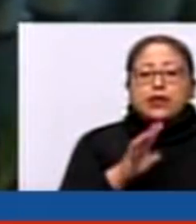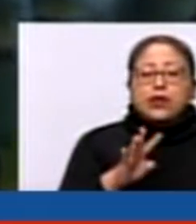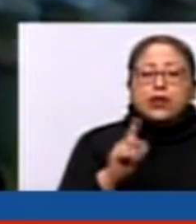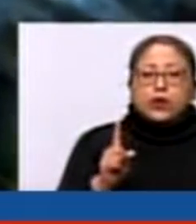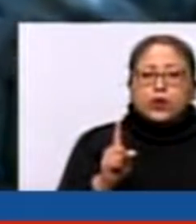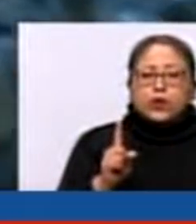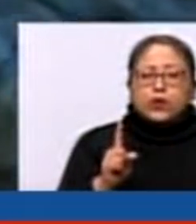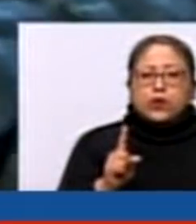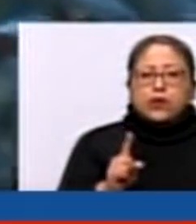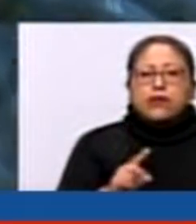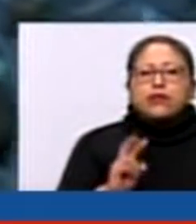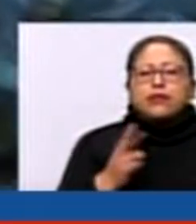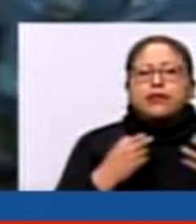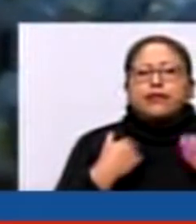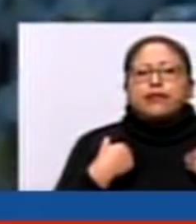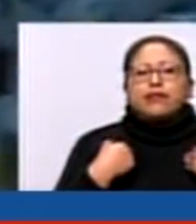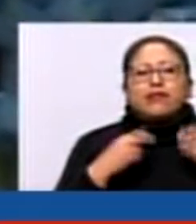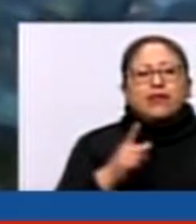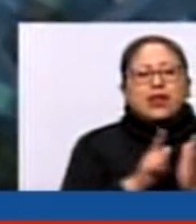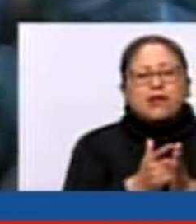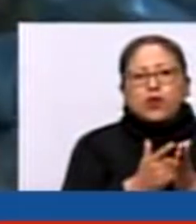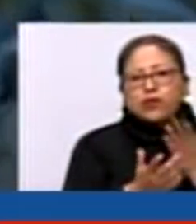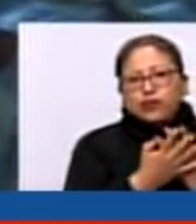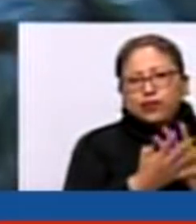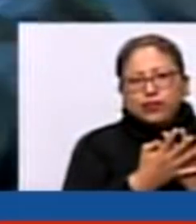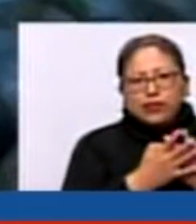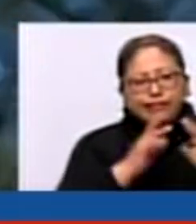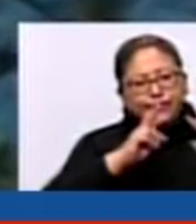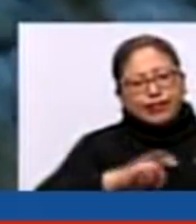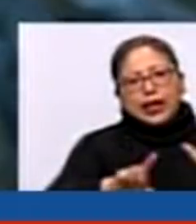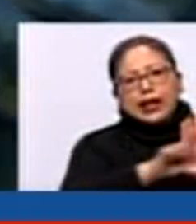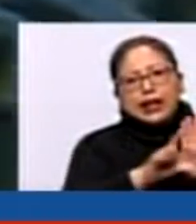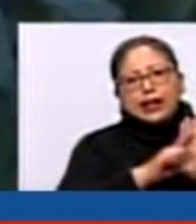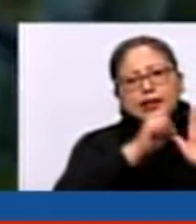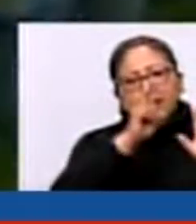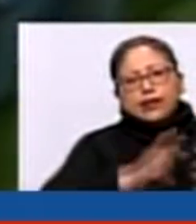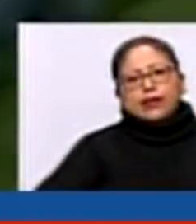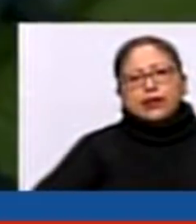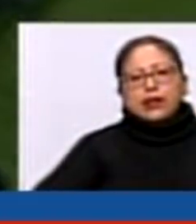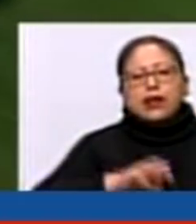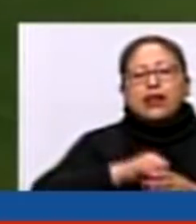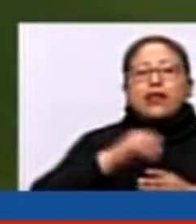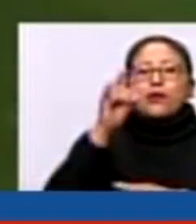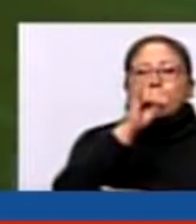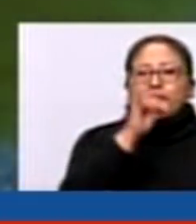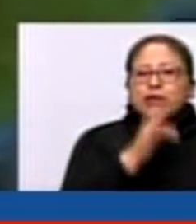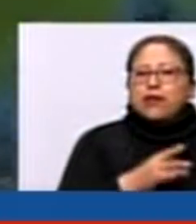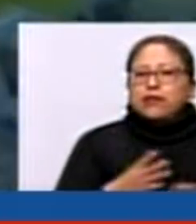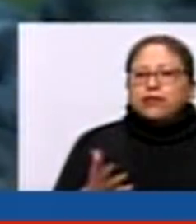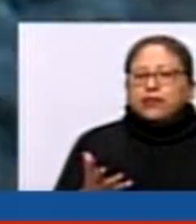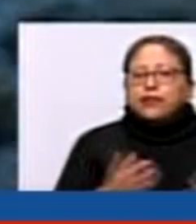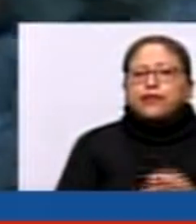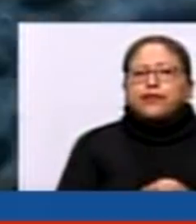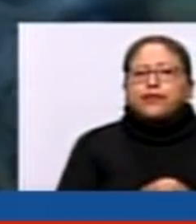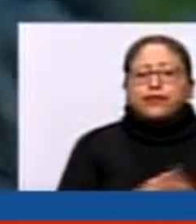quater del Código Penal boliviano. Lo que pasó en territorio nacional se